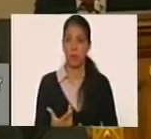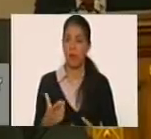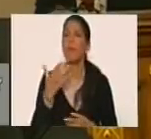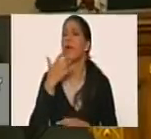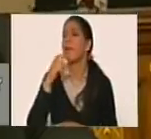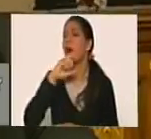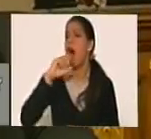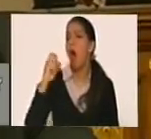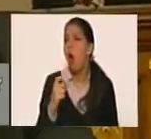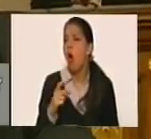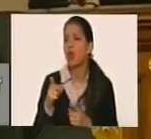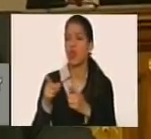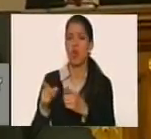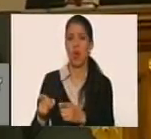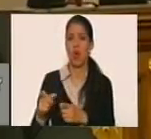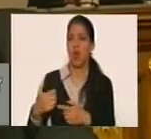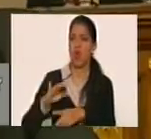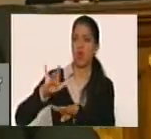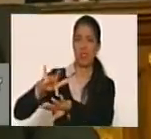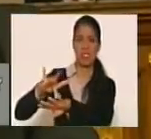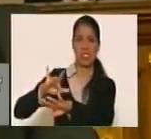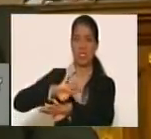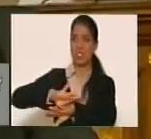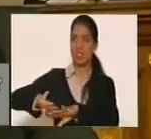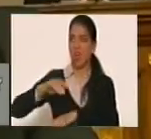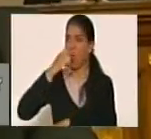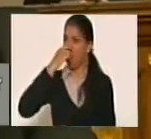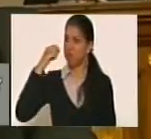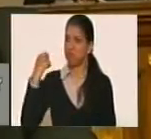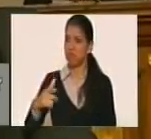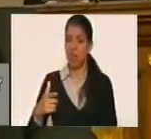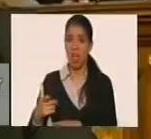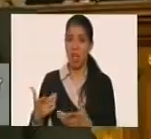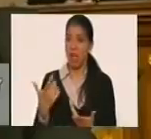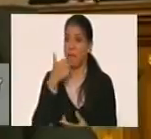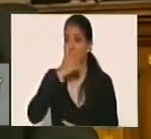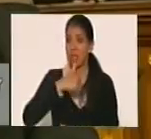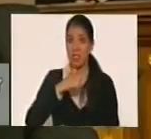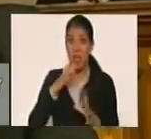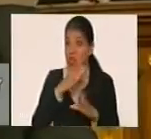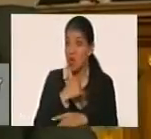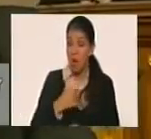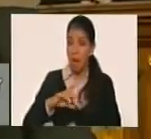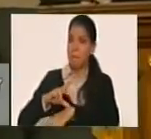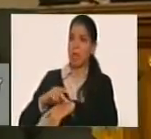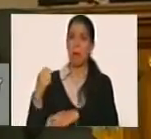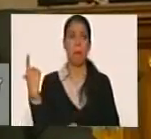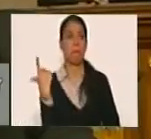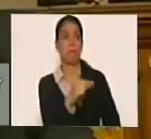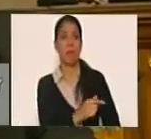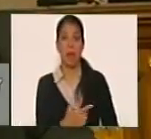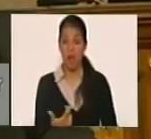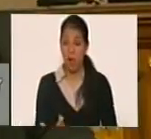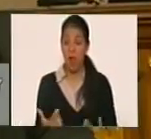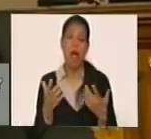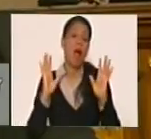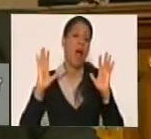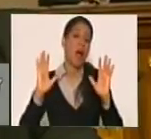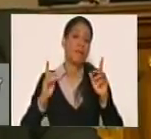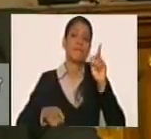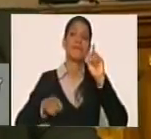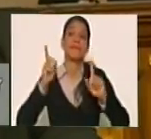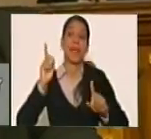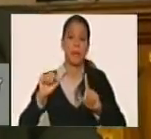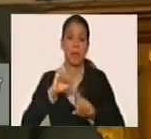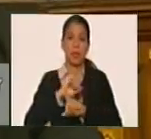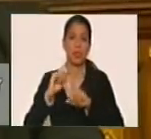de odio, discriminación, desprecio o intolerancia, salvo que medien circunstancias